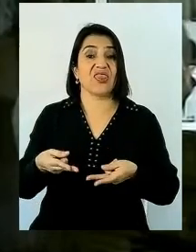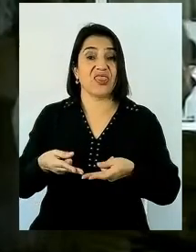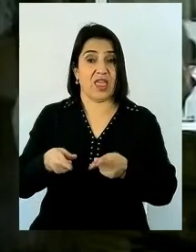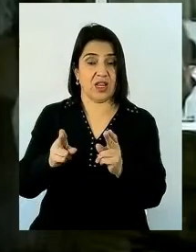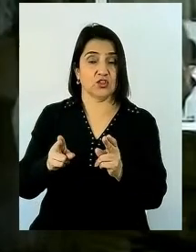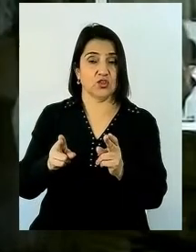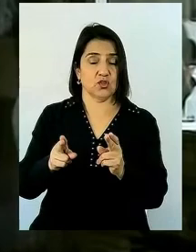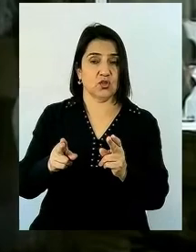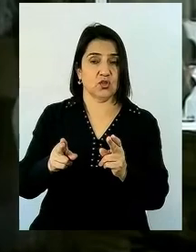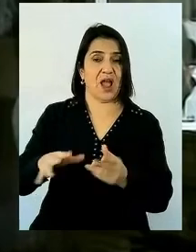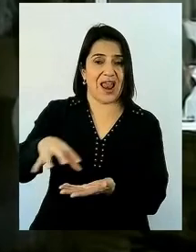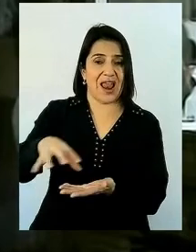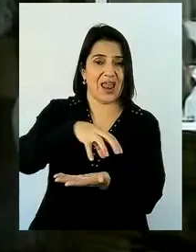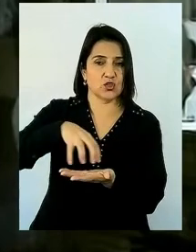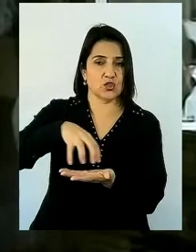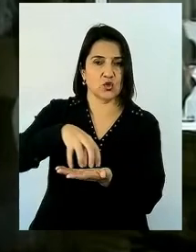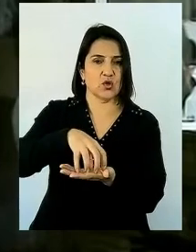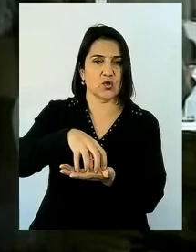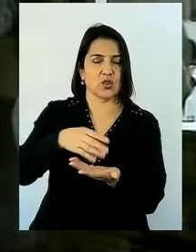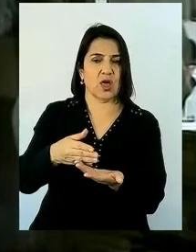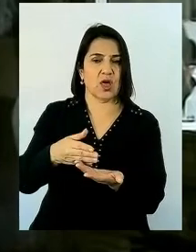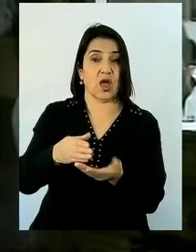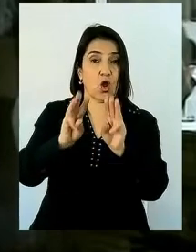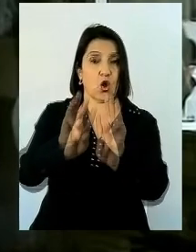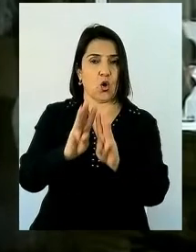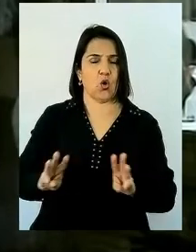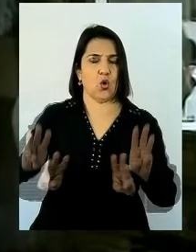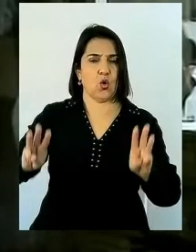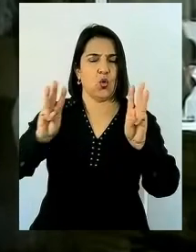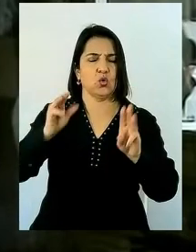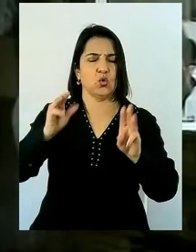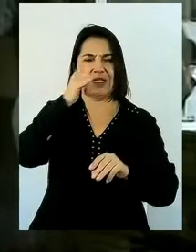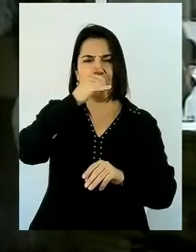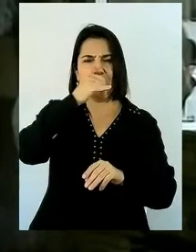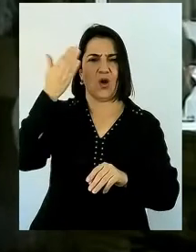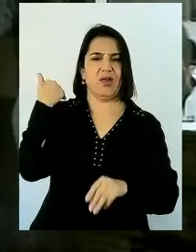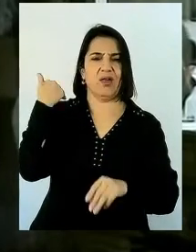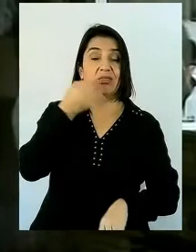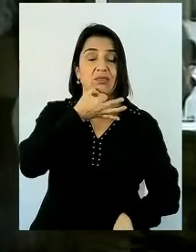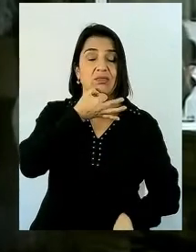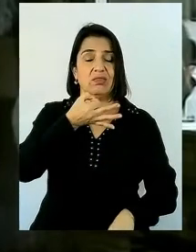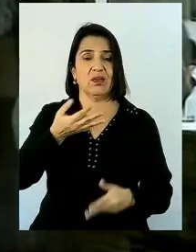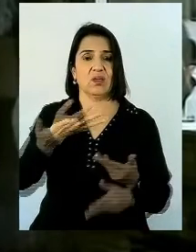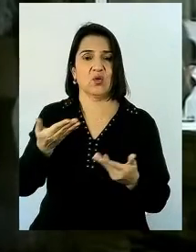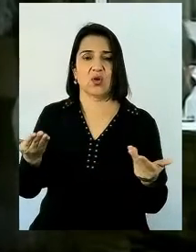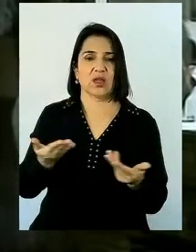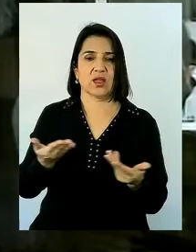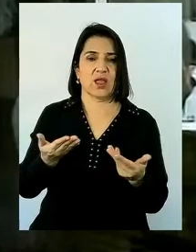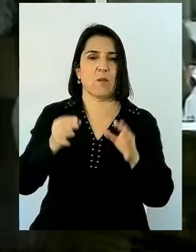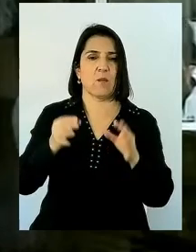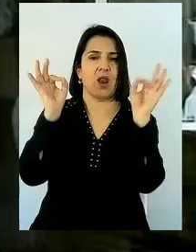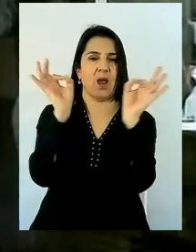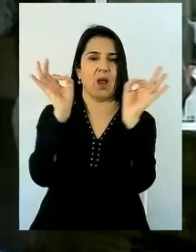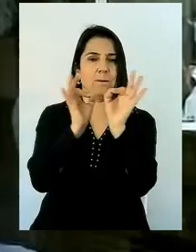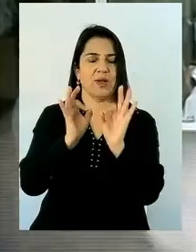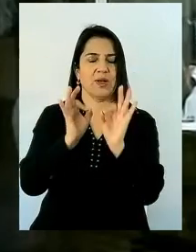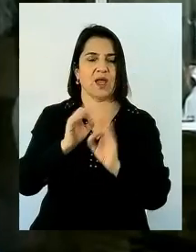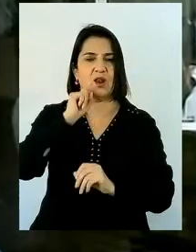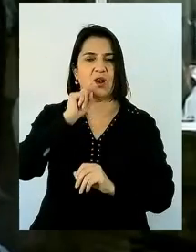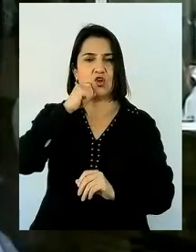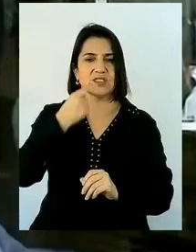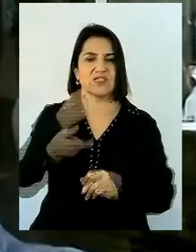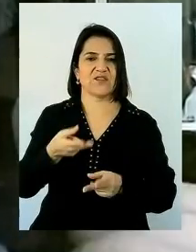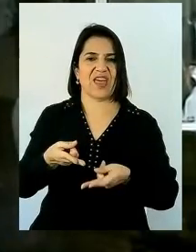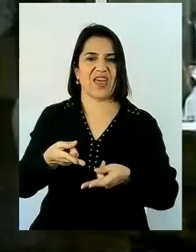ONU hace un tiempo para definir lo que es este derecho a la ciudad.